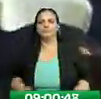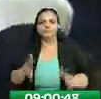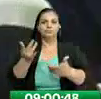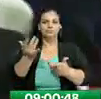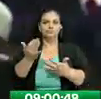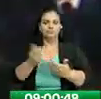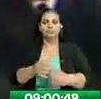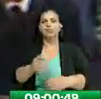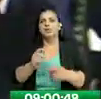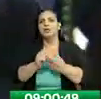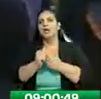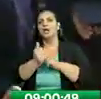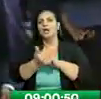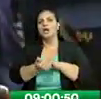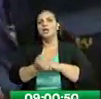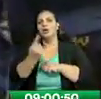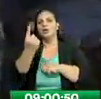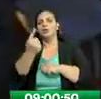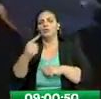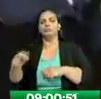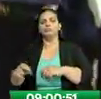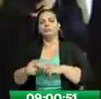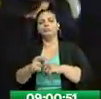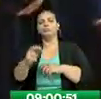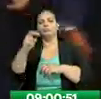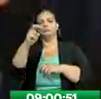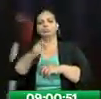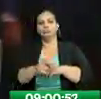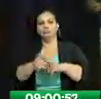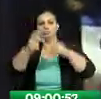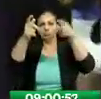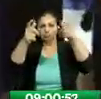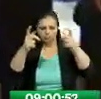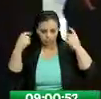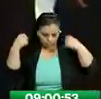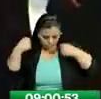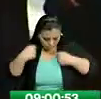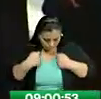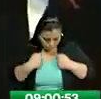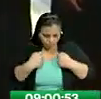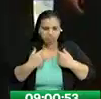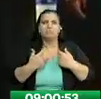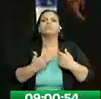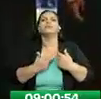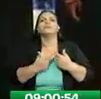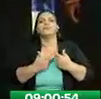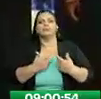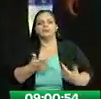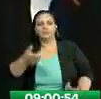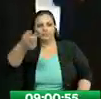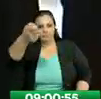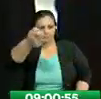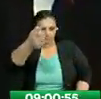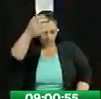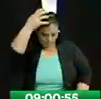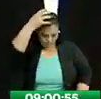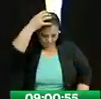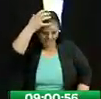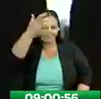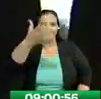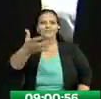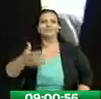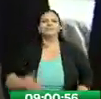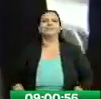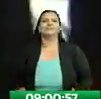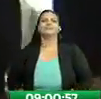ser investidos, en este instante ya van a subir los estudiantes con la respectiva capa y birrete para ser